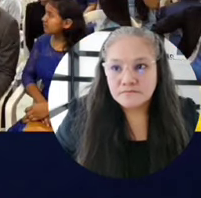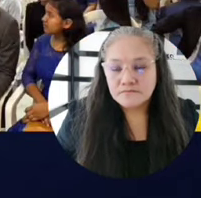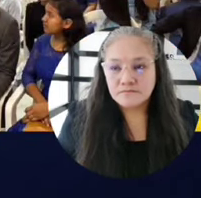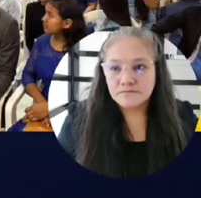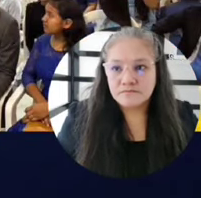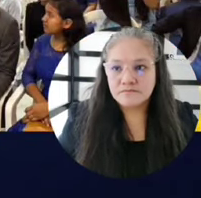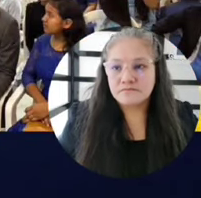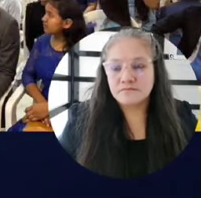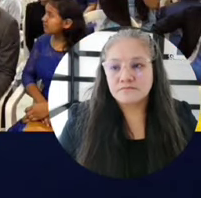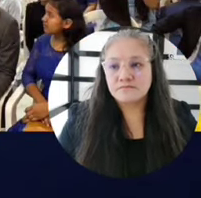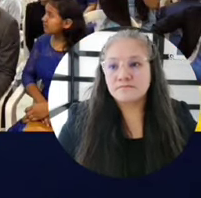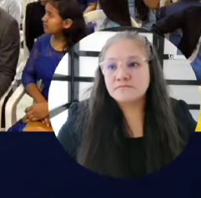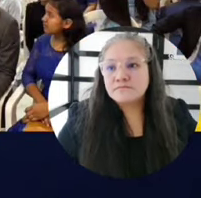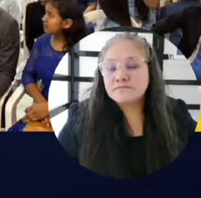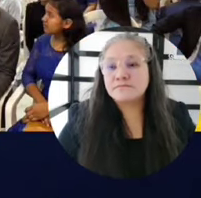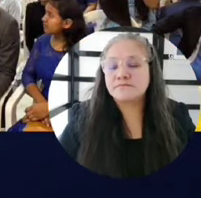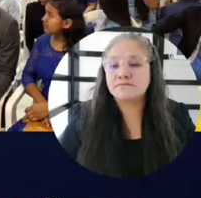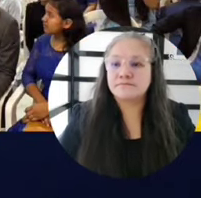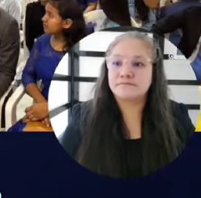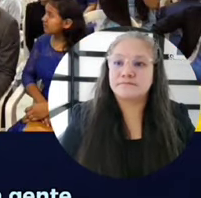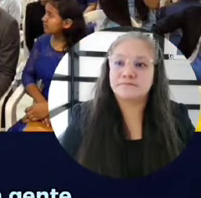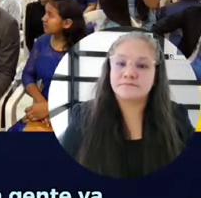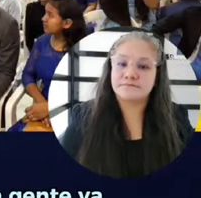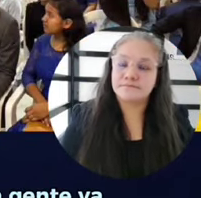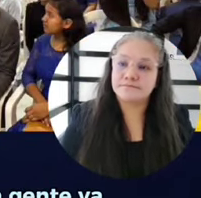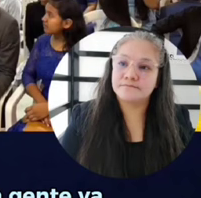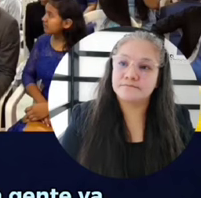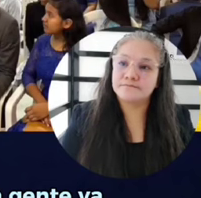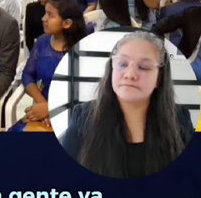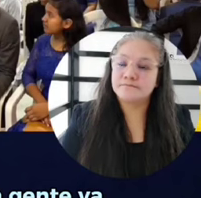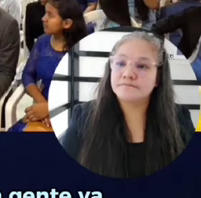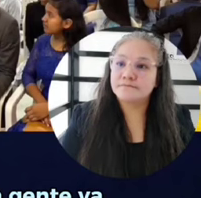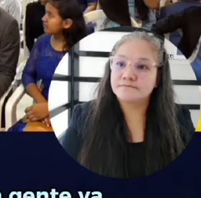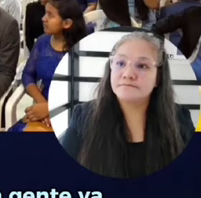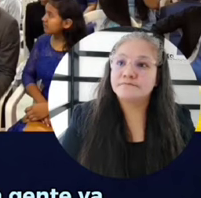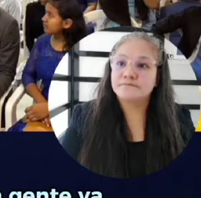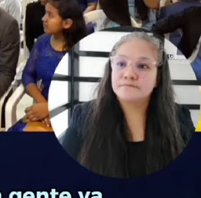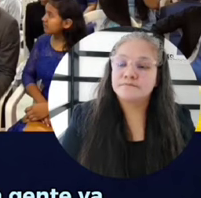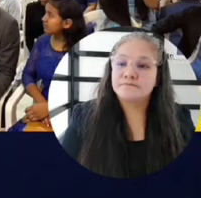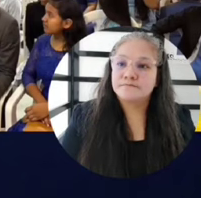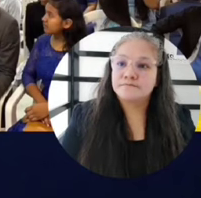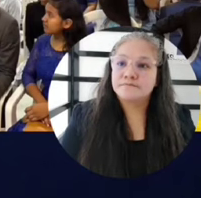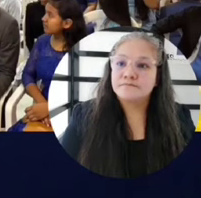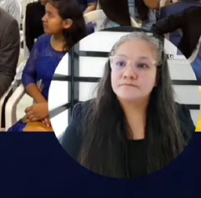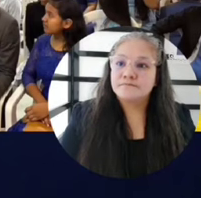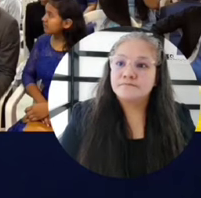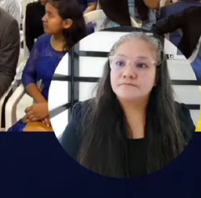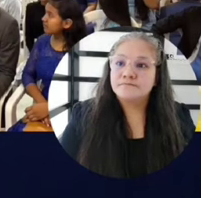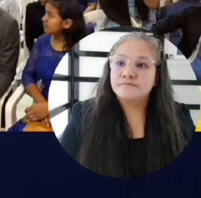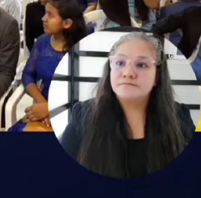en el culto y apenas llevamos una hora de predicación y la gente está empezando a levantarse y a irse del culto.